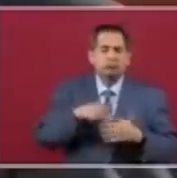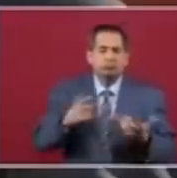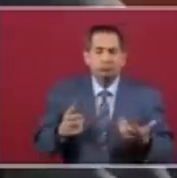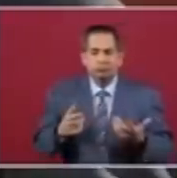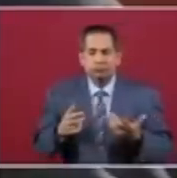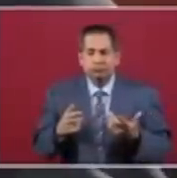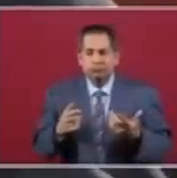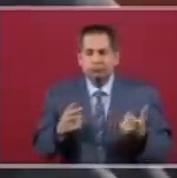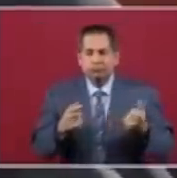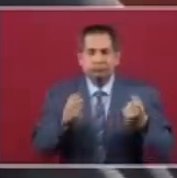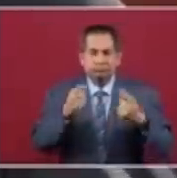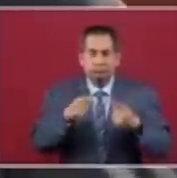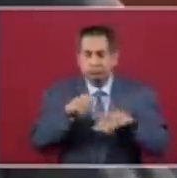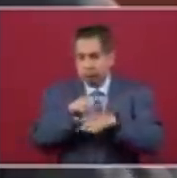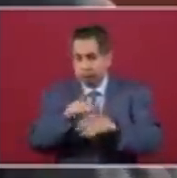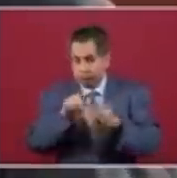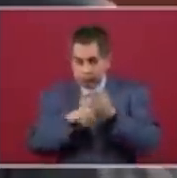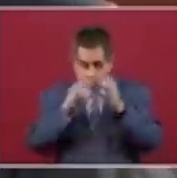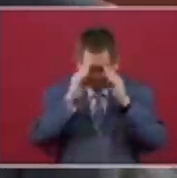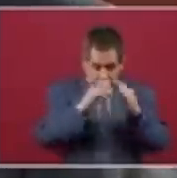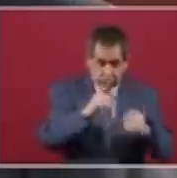los que tienen que ver con esto